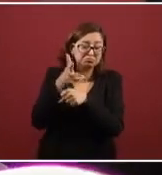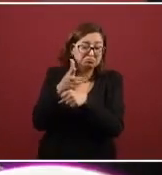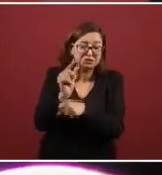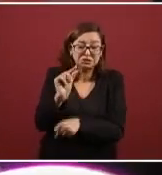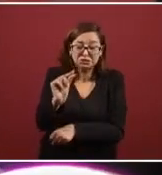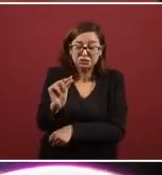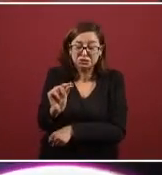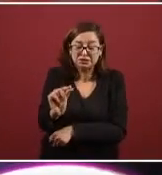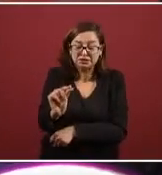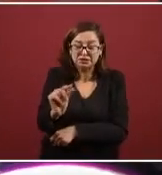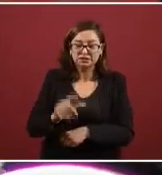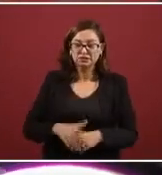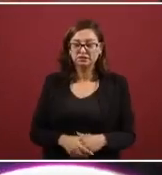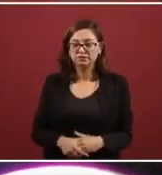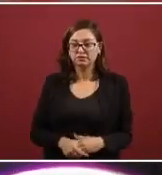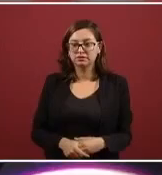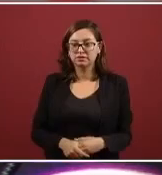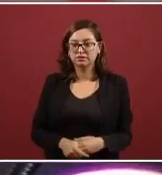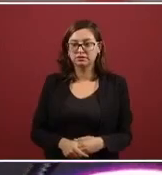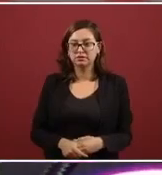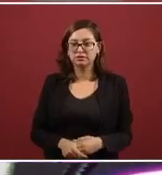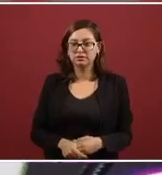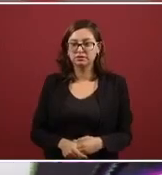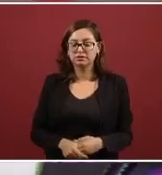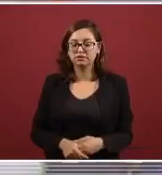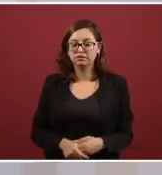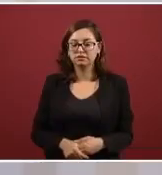¿No pudieron extraer nada de él?